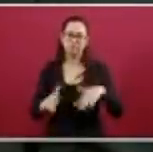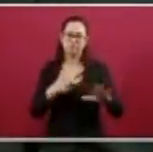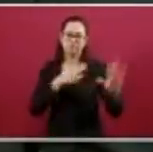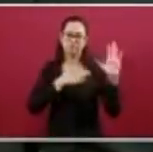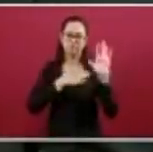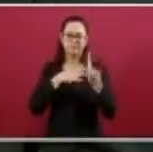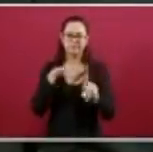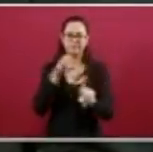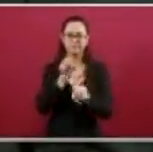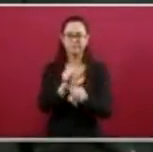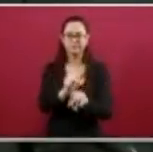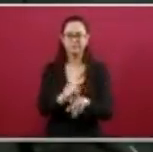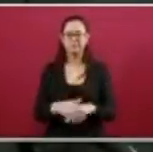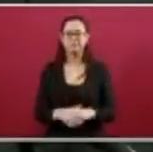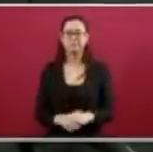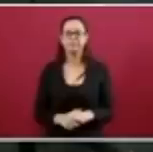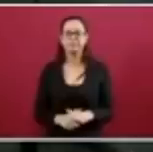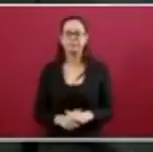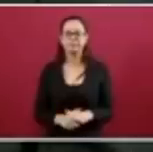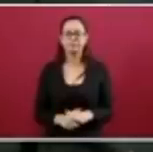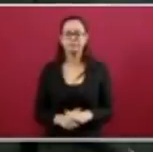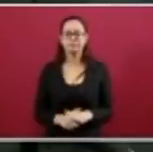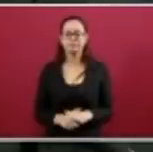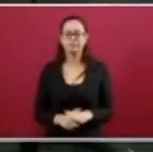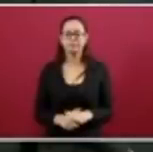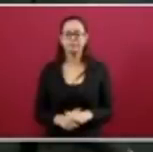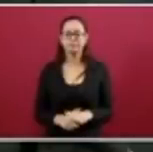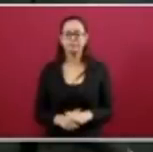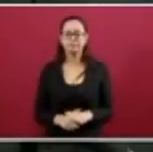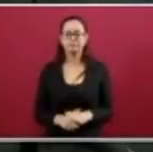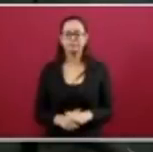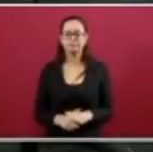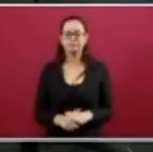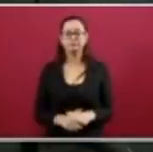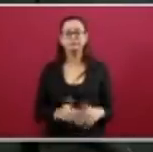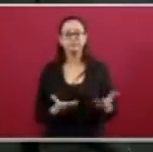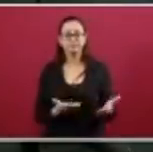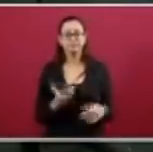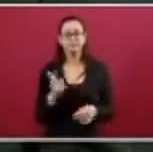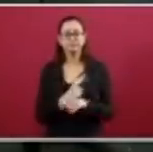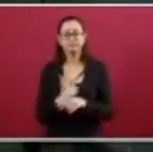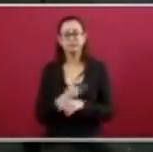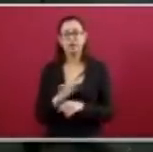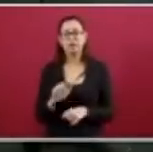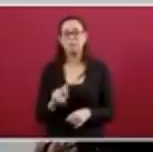nuestro país. Le voy a pedir al licenciado Bartlett,